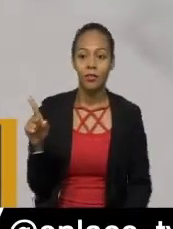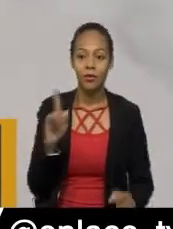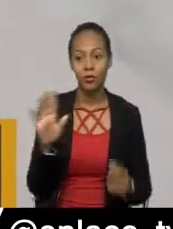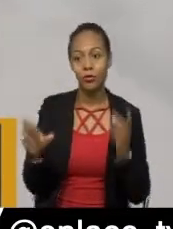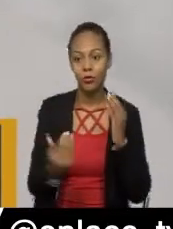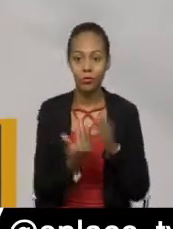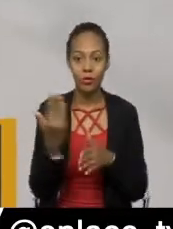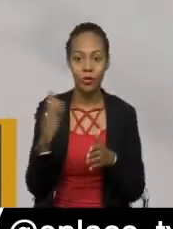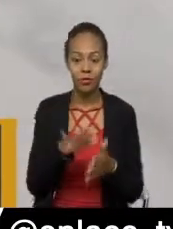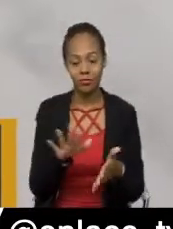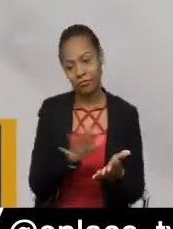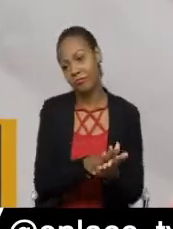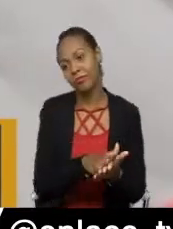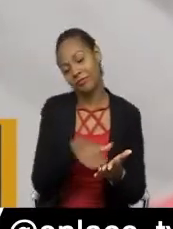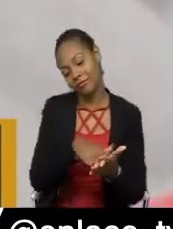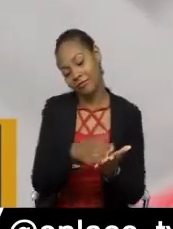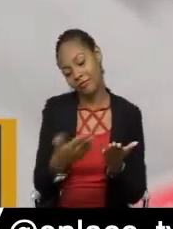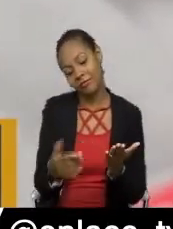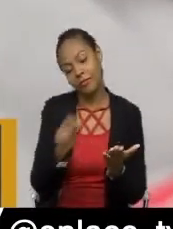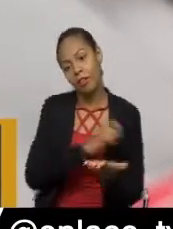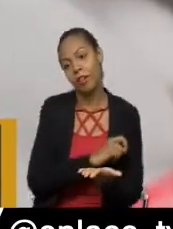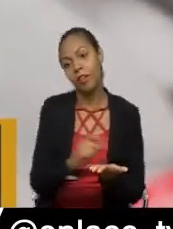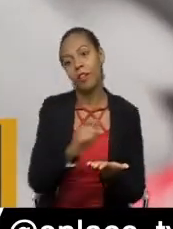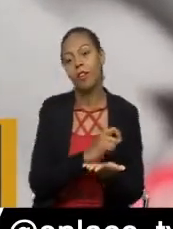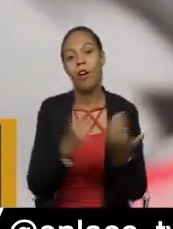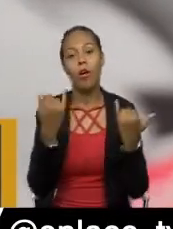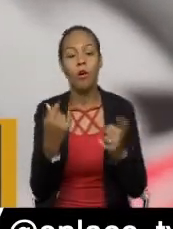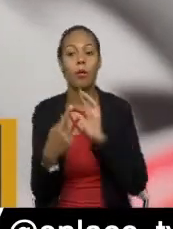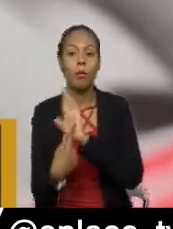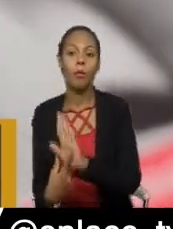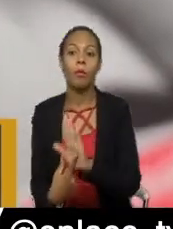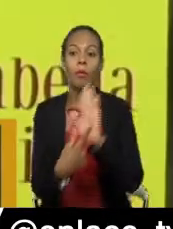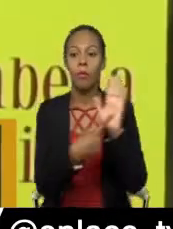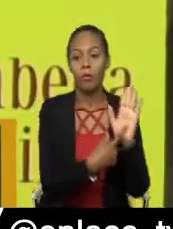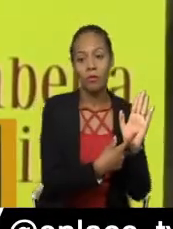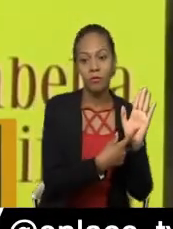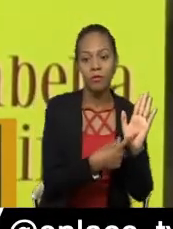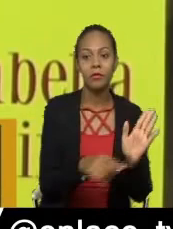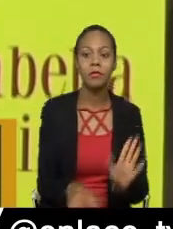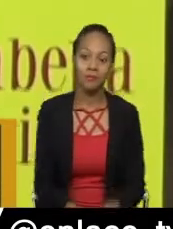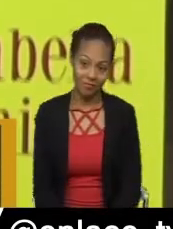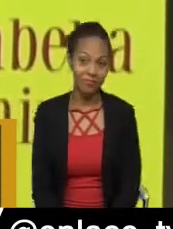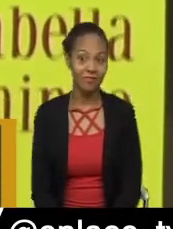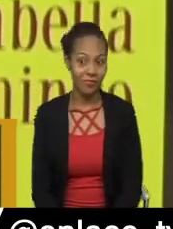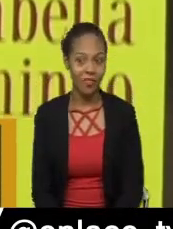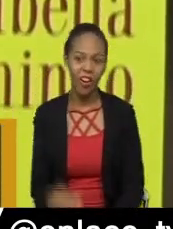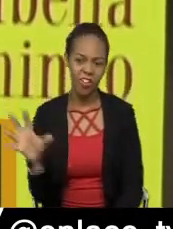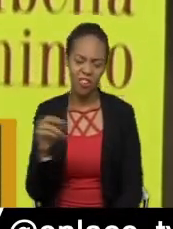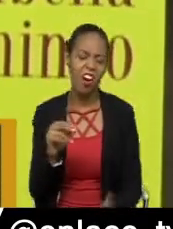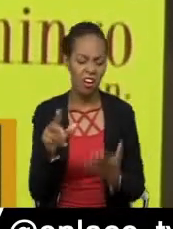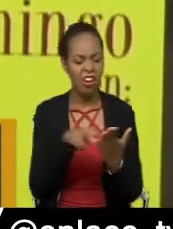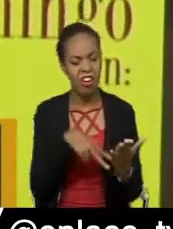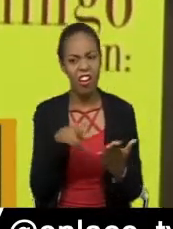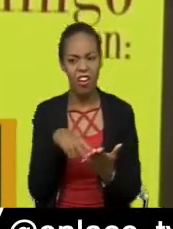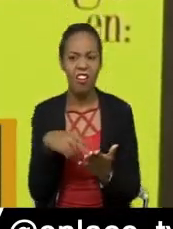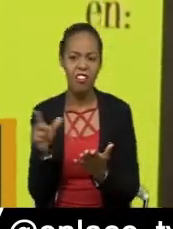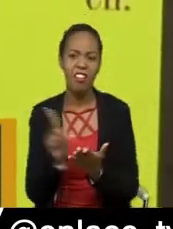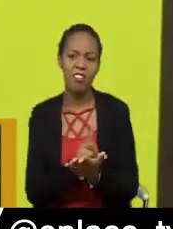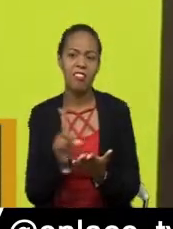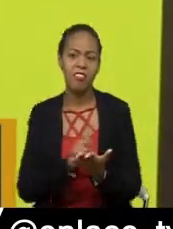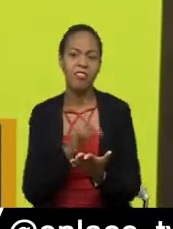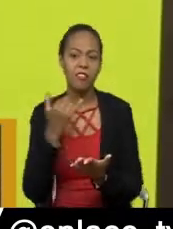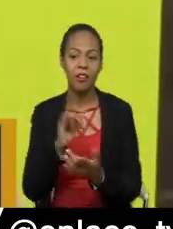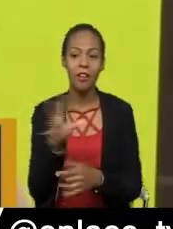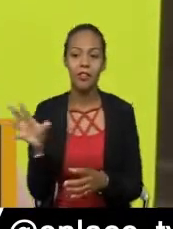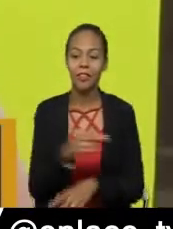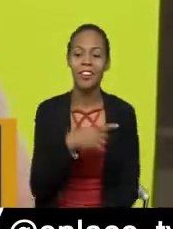que llevó Sony Entertainment a la pantalla, y este exitoso libro que ya muchos hemos leído, y ahora este Stand Comedy del que todos